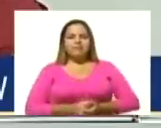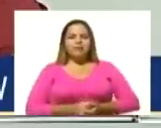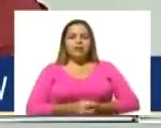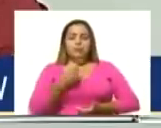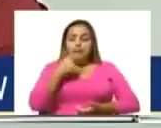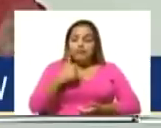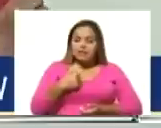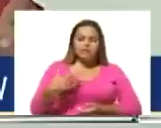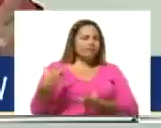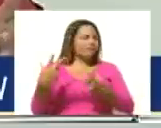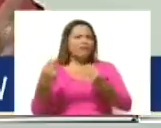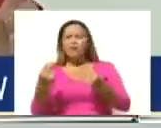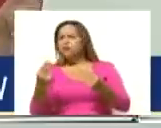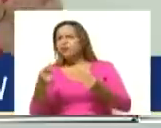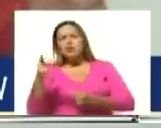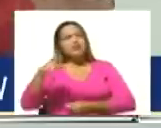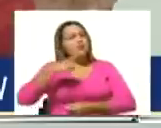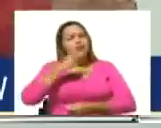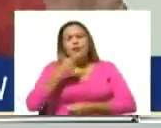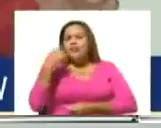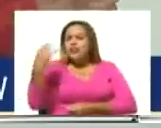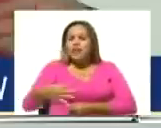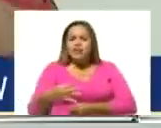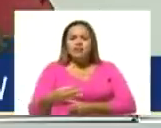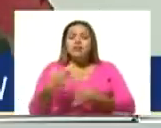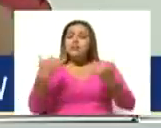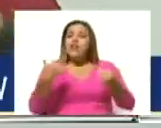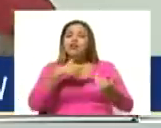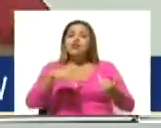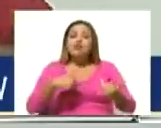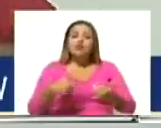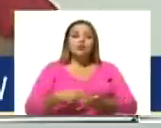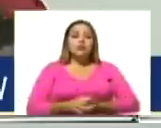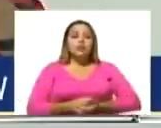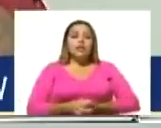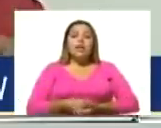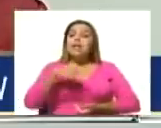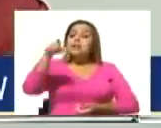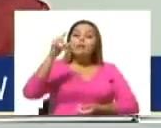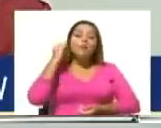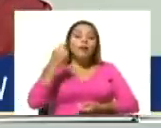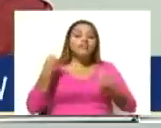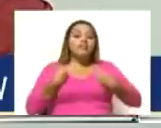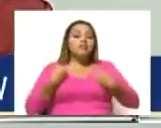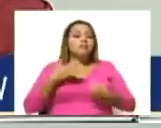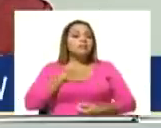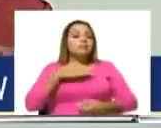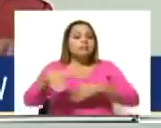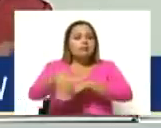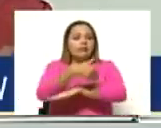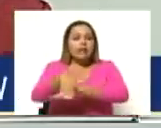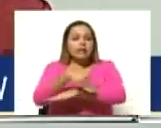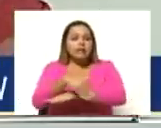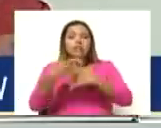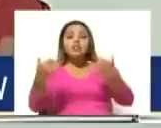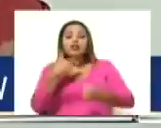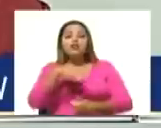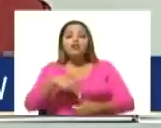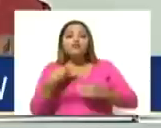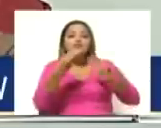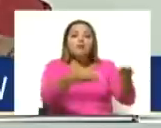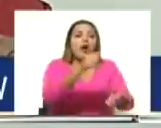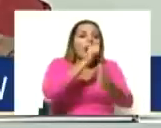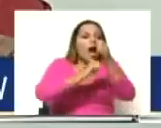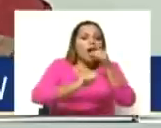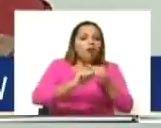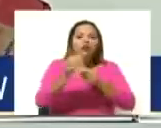no, eso no es verdad. Ya nosotros dimos en, esa señora es de mi calle, y ya nosotros dimos el agua y la